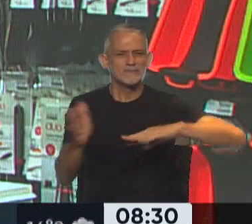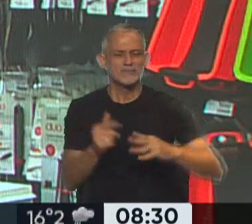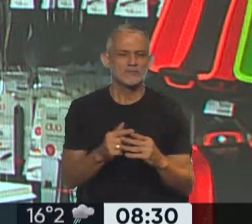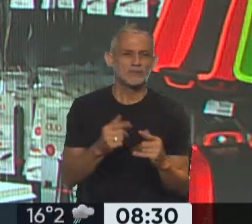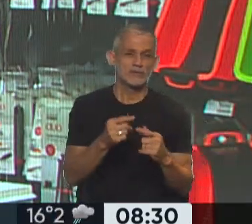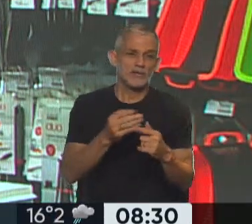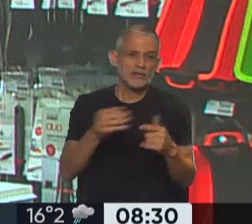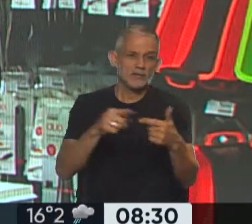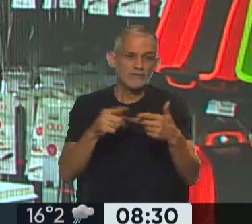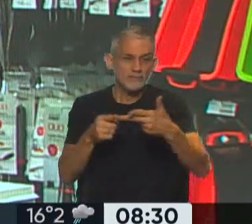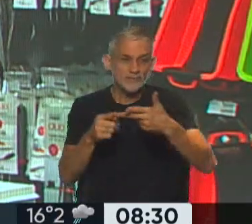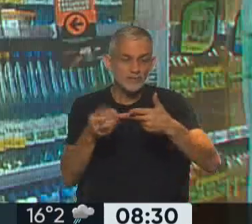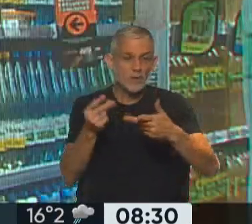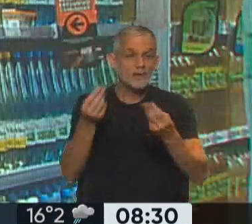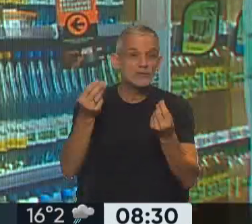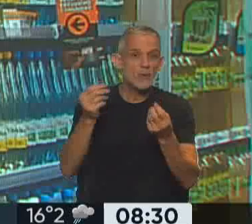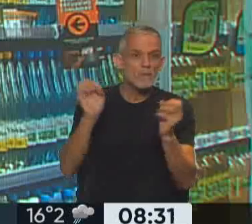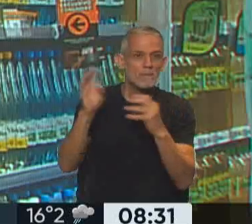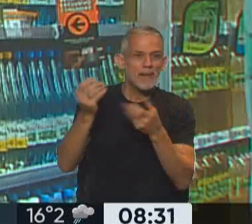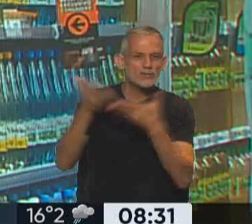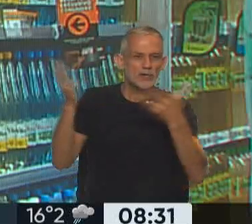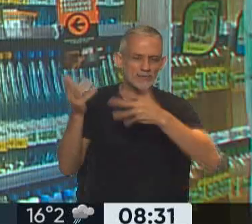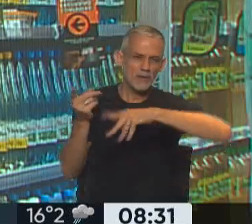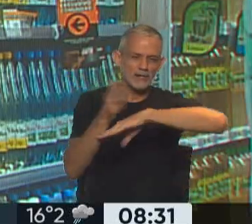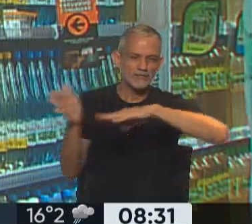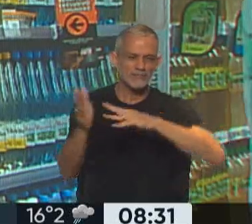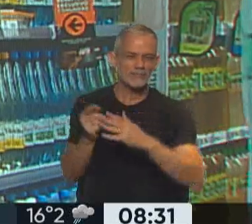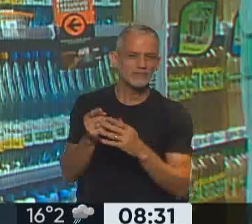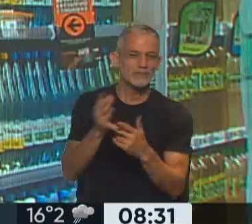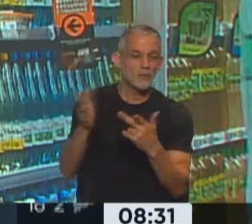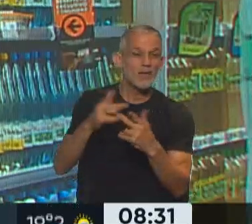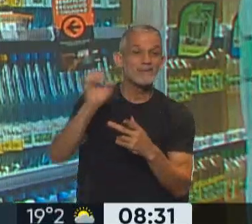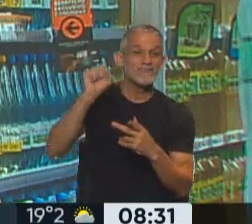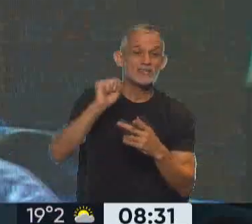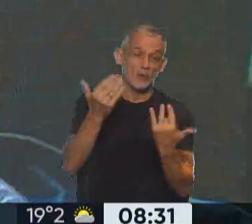suba de los precios mayoristas podríamos llegar a ver un aumento en la inflación